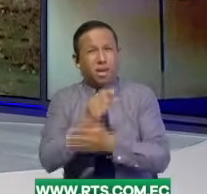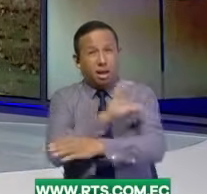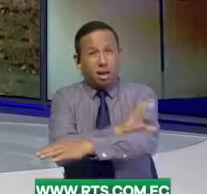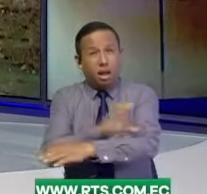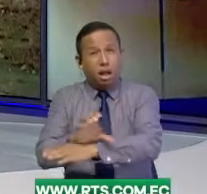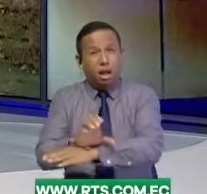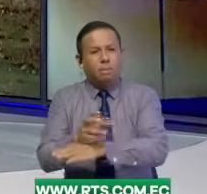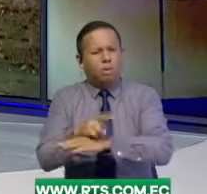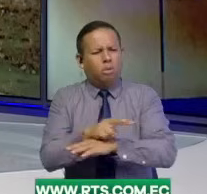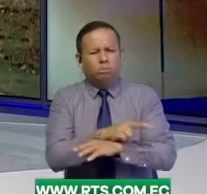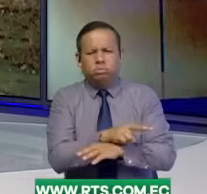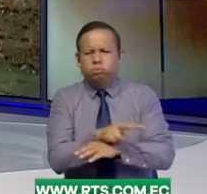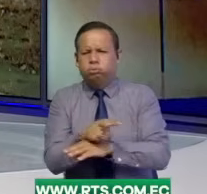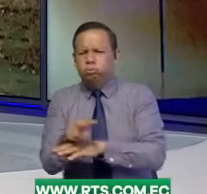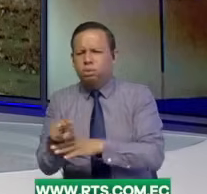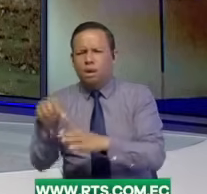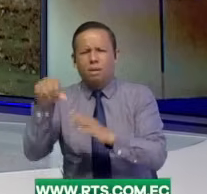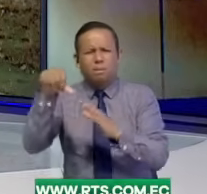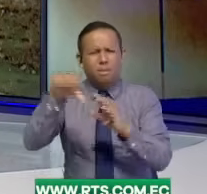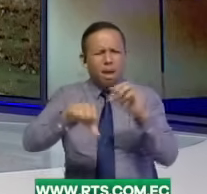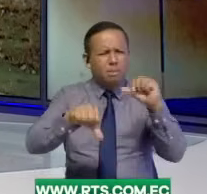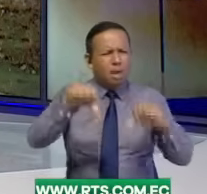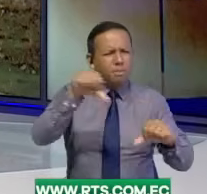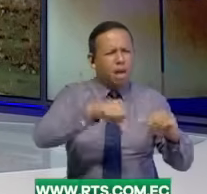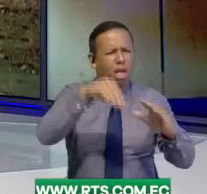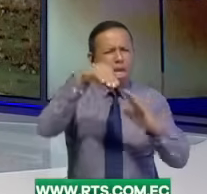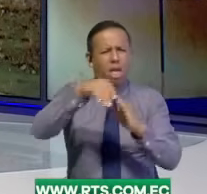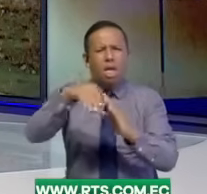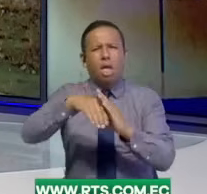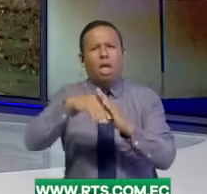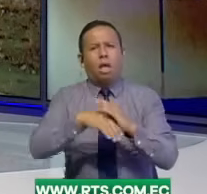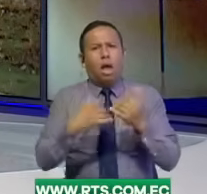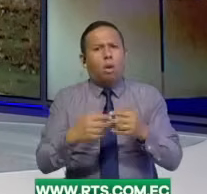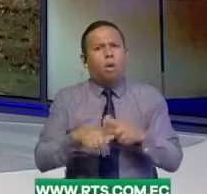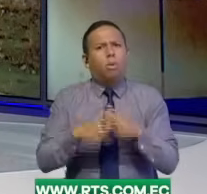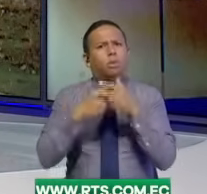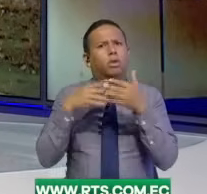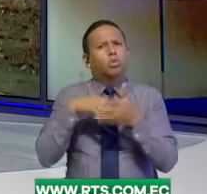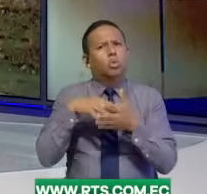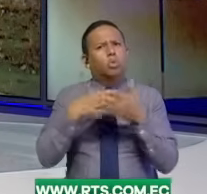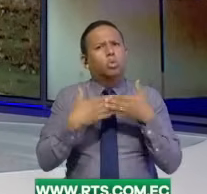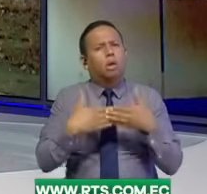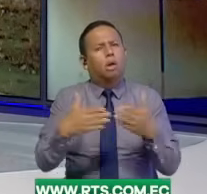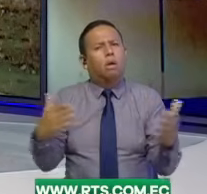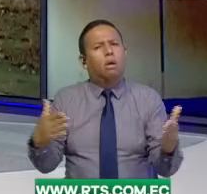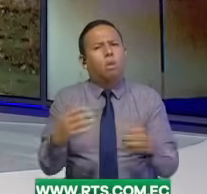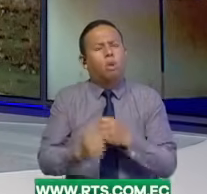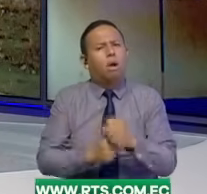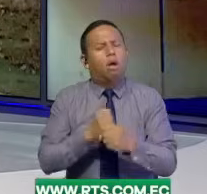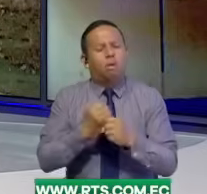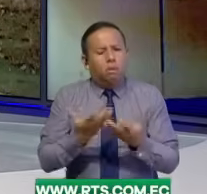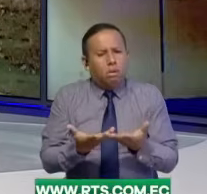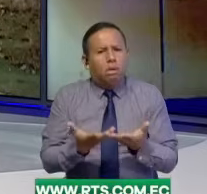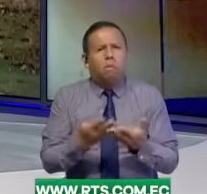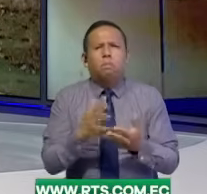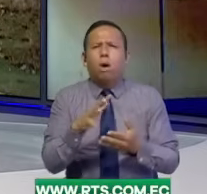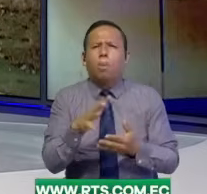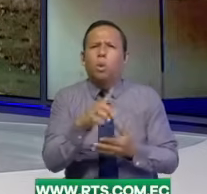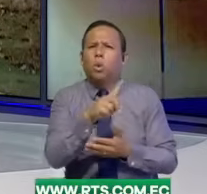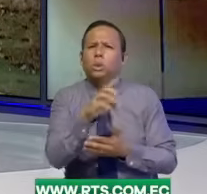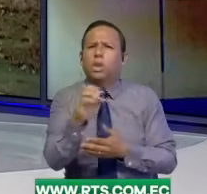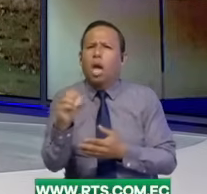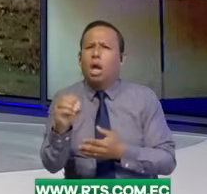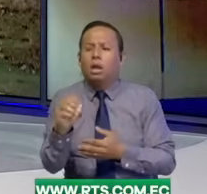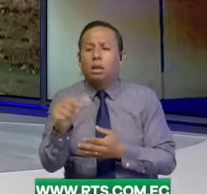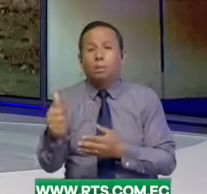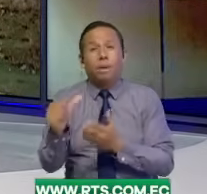propósito del inicio de clases en la región costa. Según la Unión Nacional de Educadores, son al menos 100, mientras que la ministra de